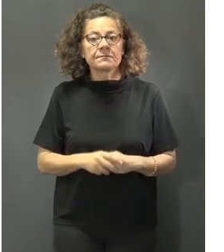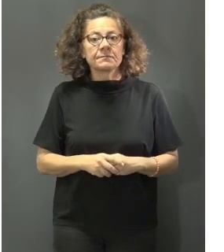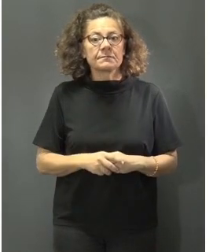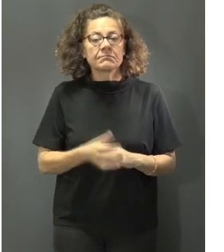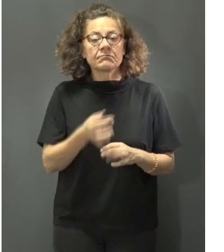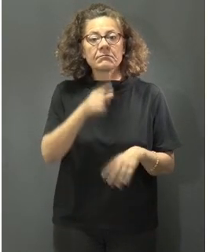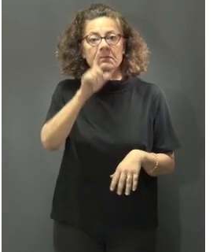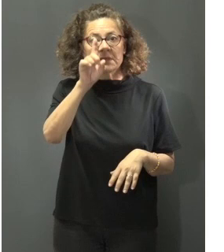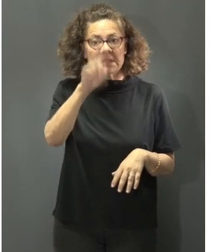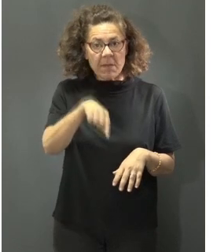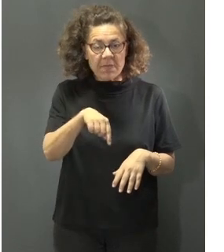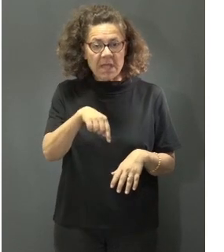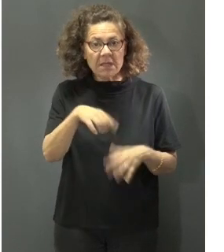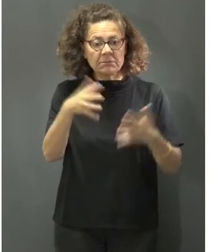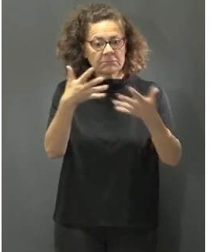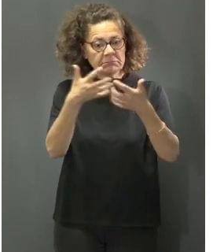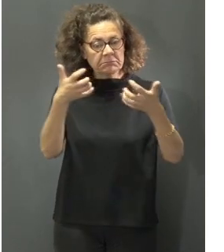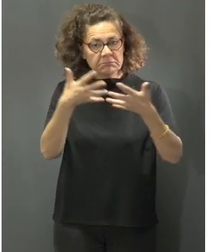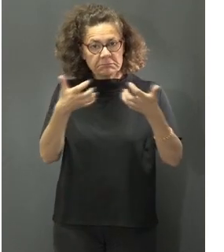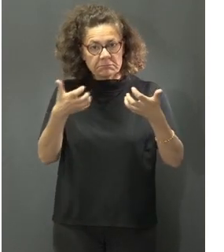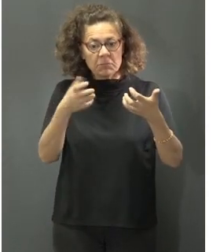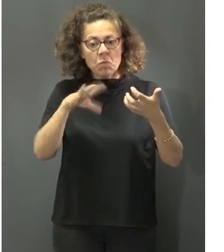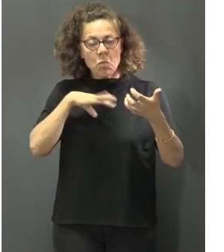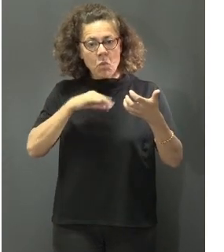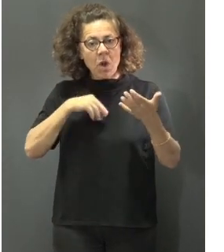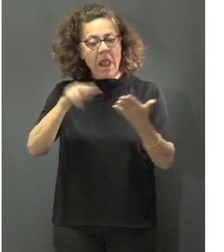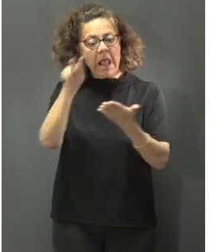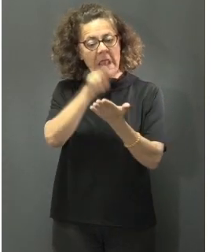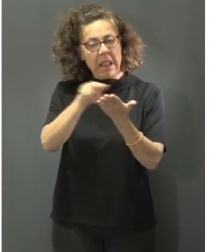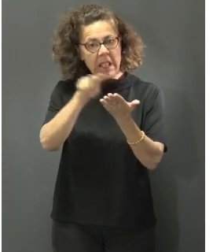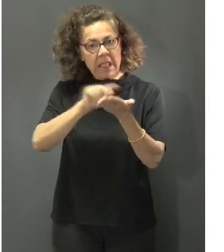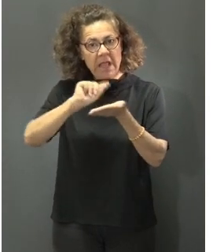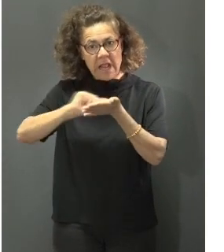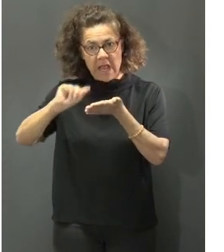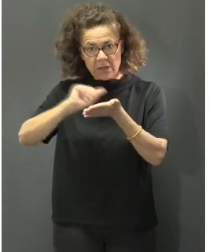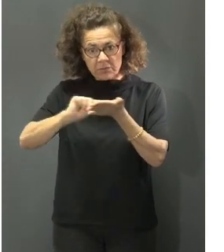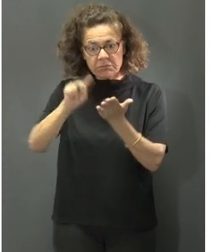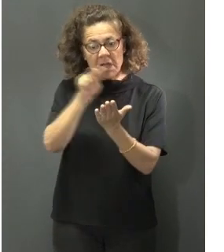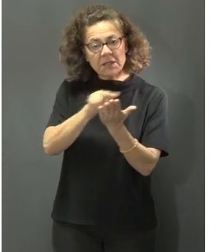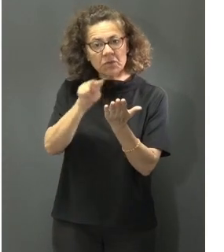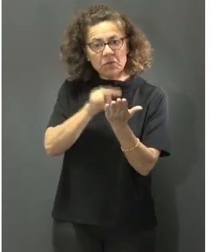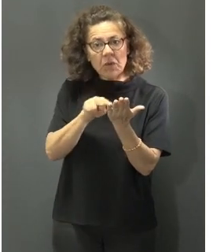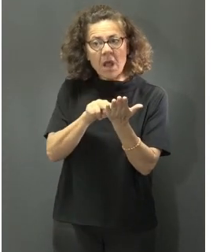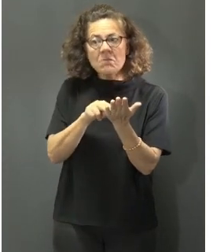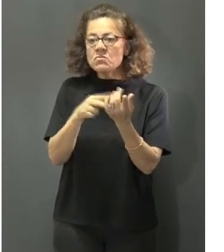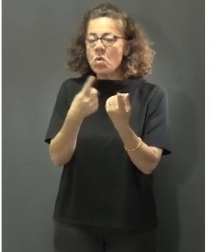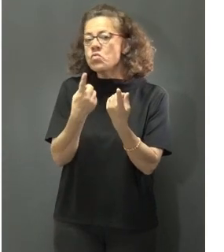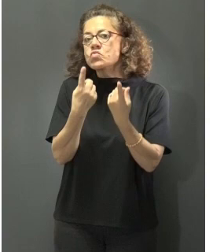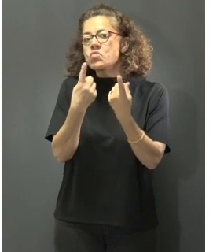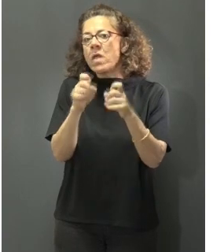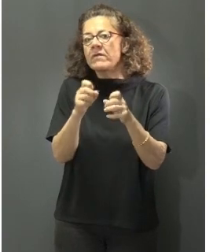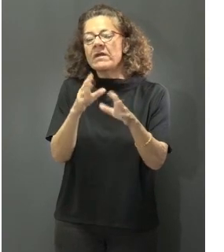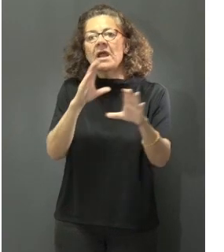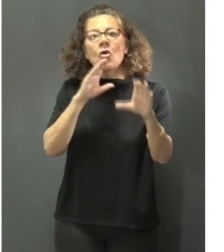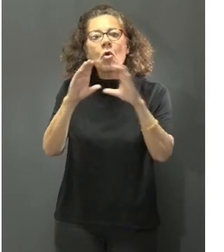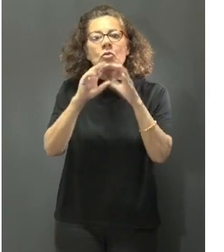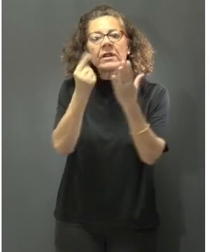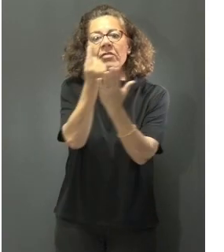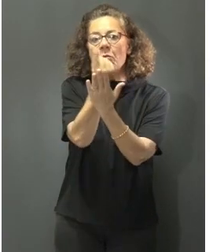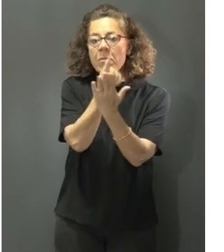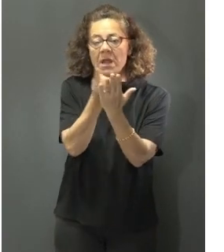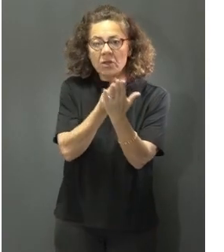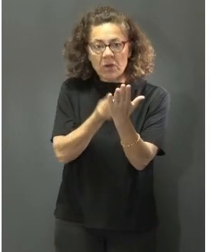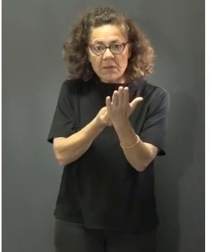y también textual, pues tienes buena competencia en lectoescritura, pues no vas a recurrir a comunicación en